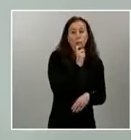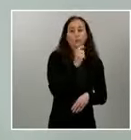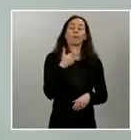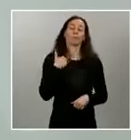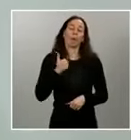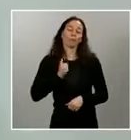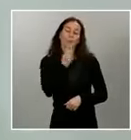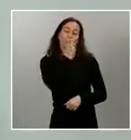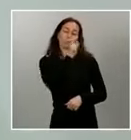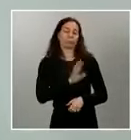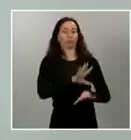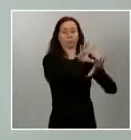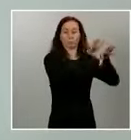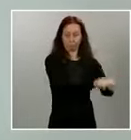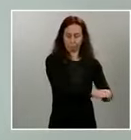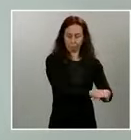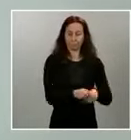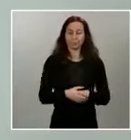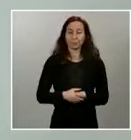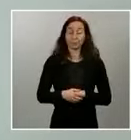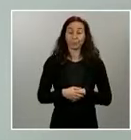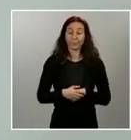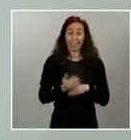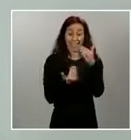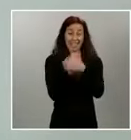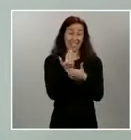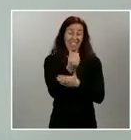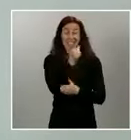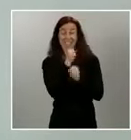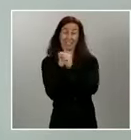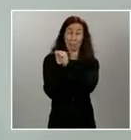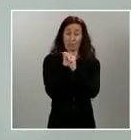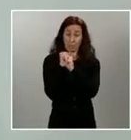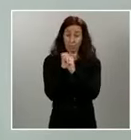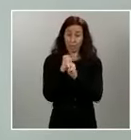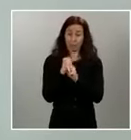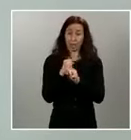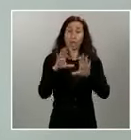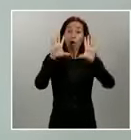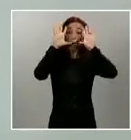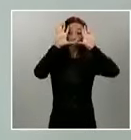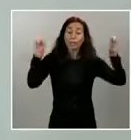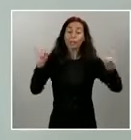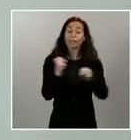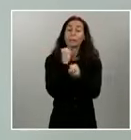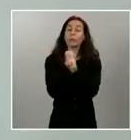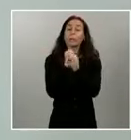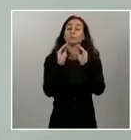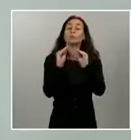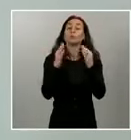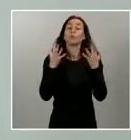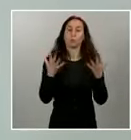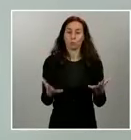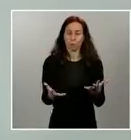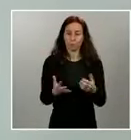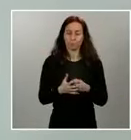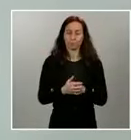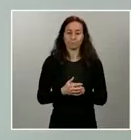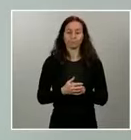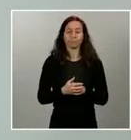Durante los días de Semana Santa, una parte muy importante del trabajo que ha realizado la Guardia Civil se ha centrado de manera muy especial